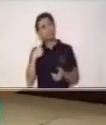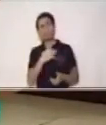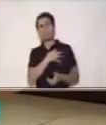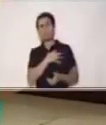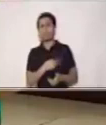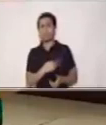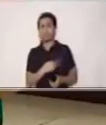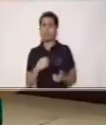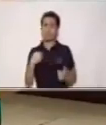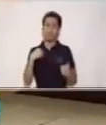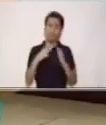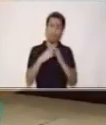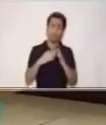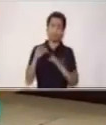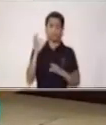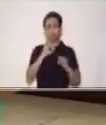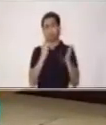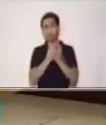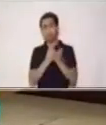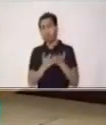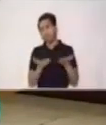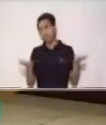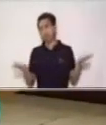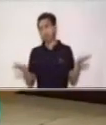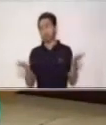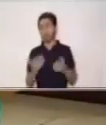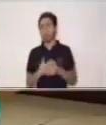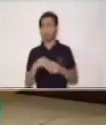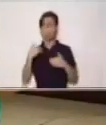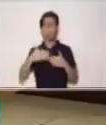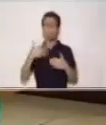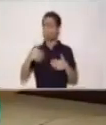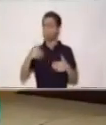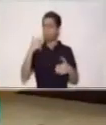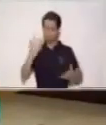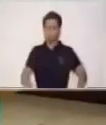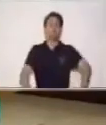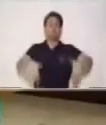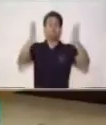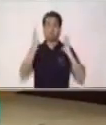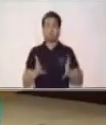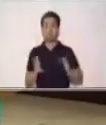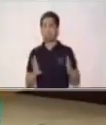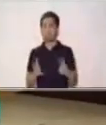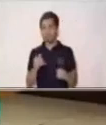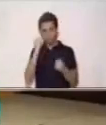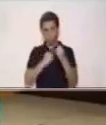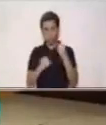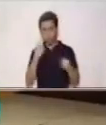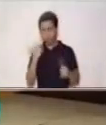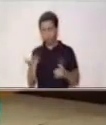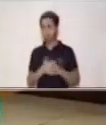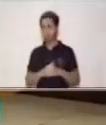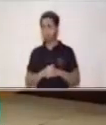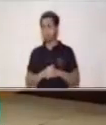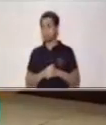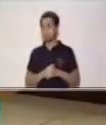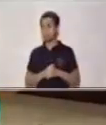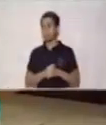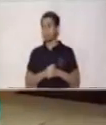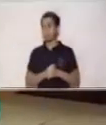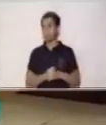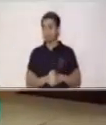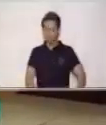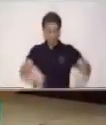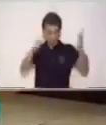en casa o en la escuela, ¿verdad? Y así podemos ir lanzando, vamos a hacer un último tiro para ver qué emoción nos resulta